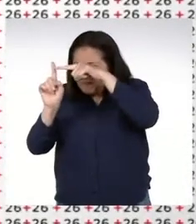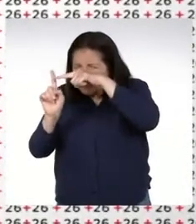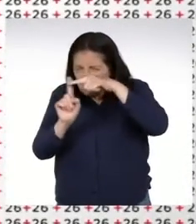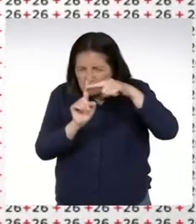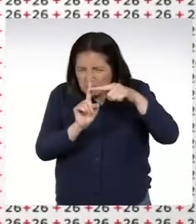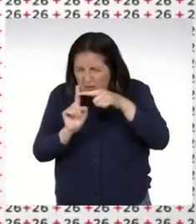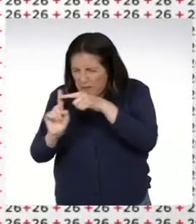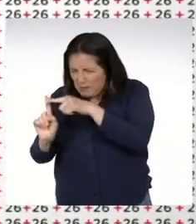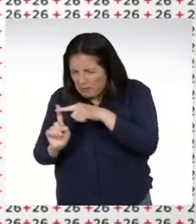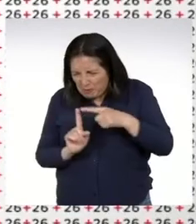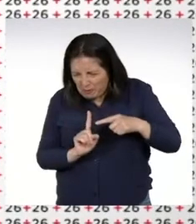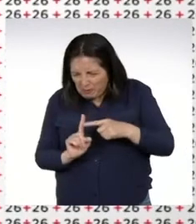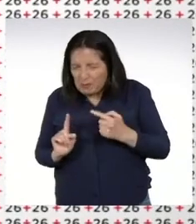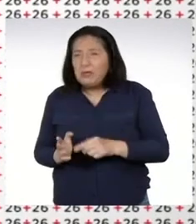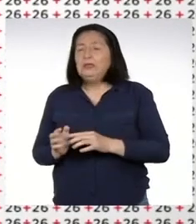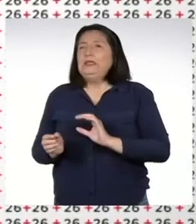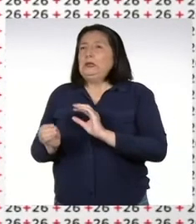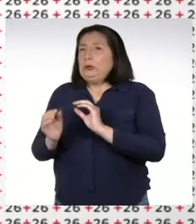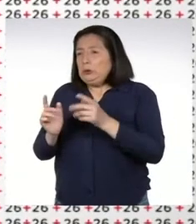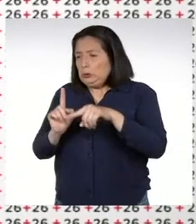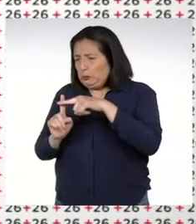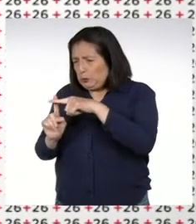sumar los resultados.